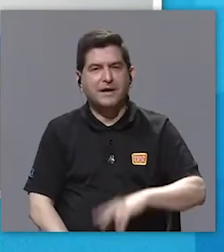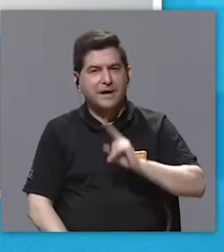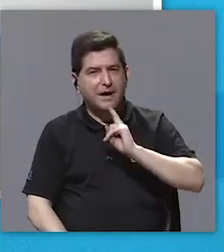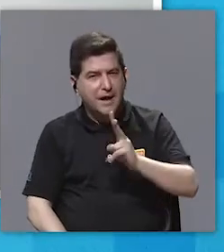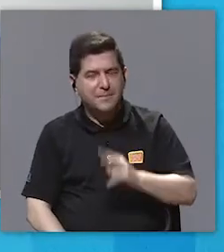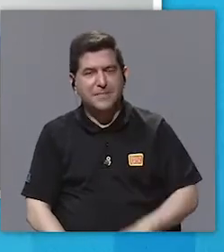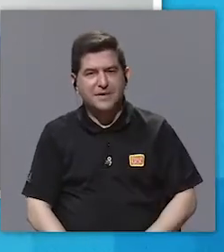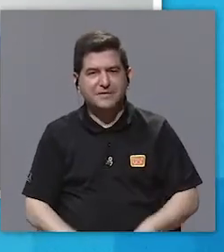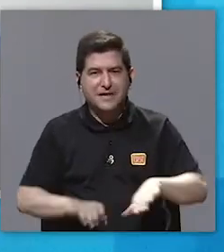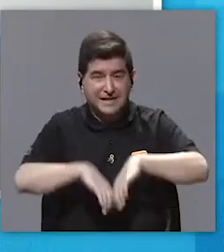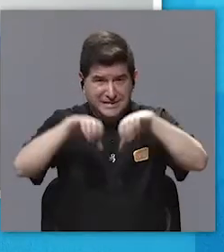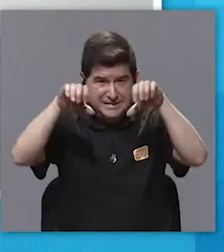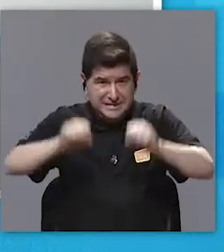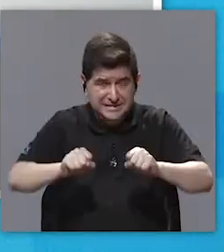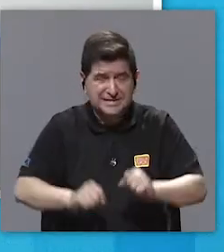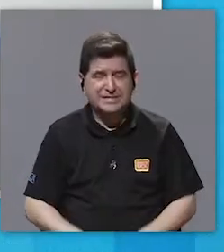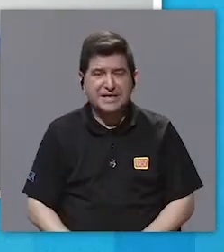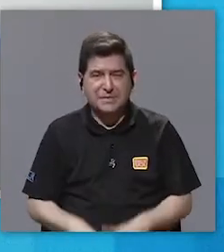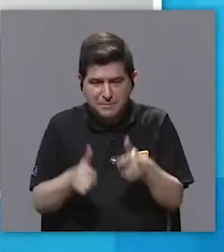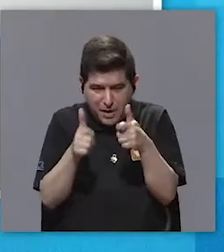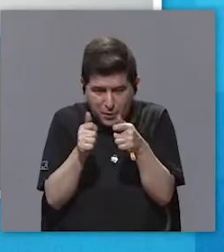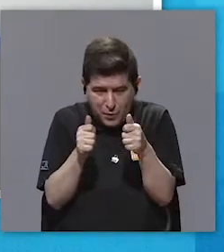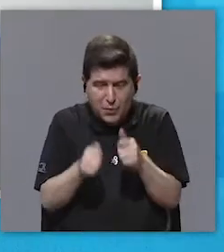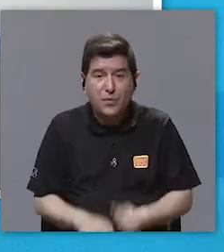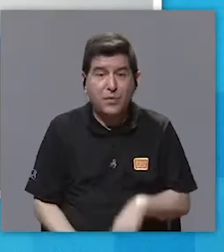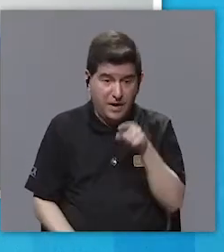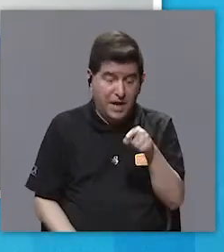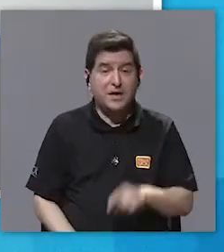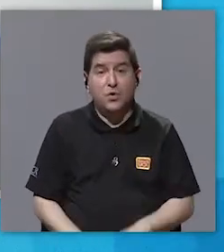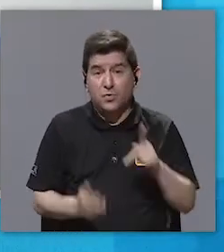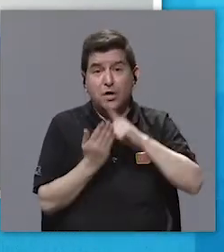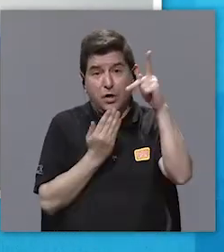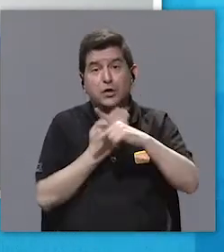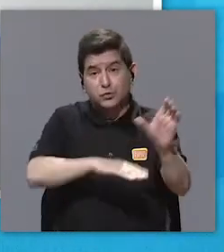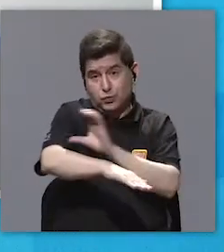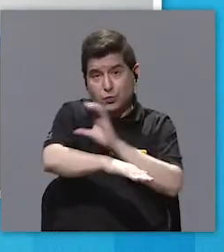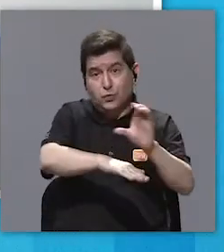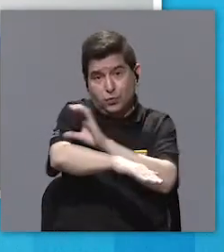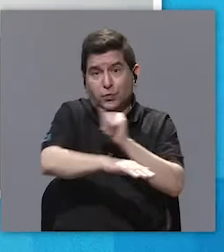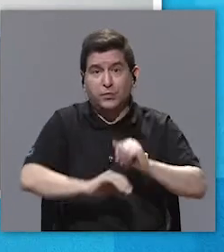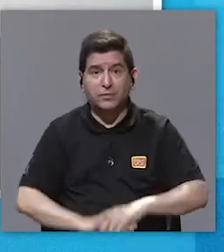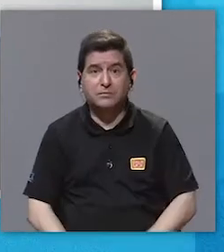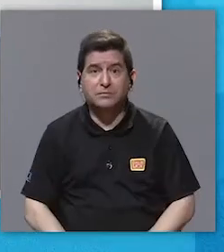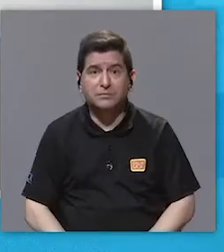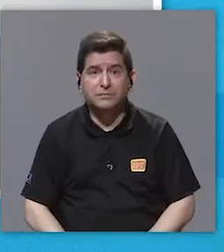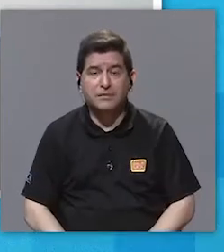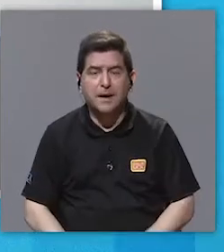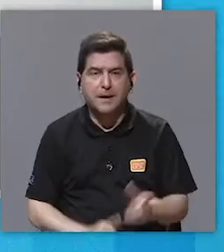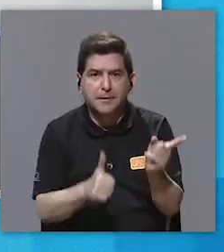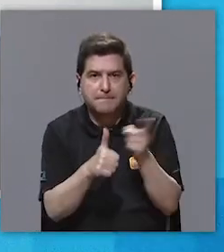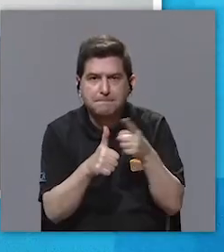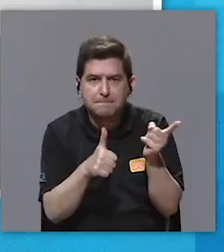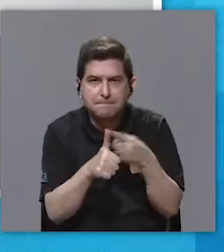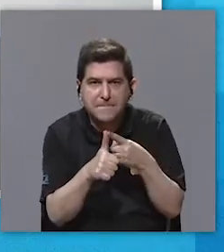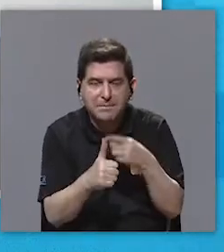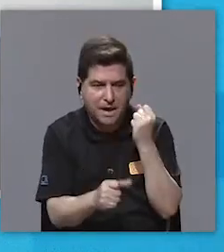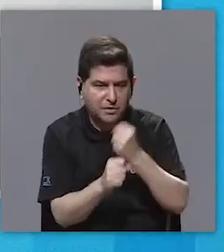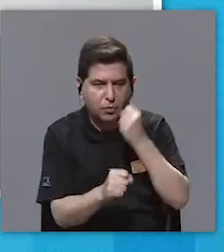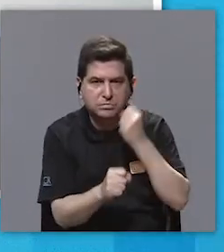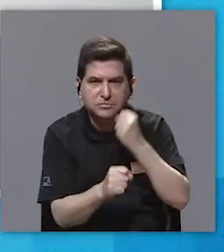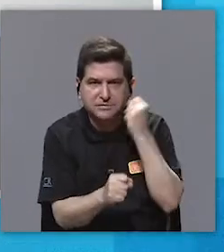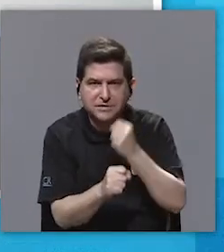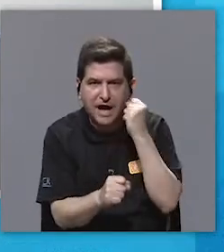hacer un sistema que es un sistema en software verdad es primeramente en una labor